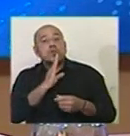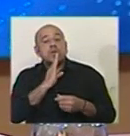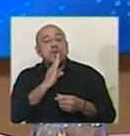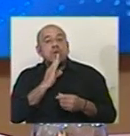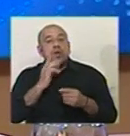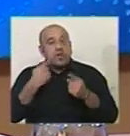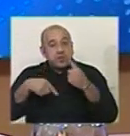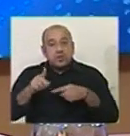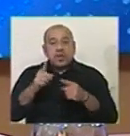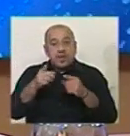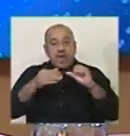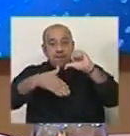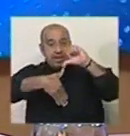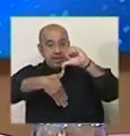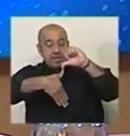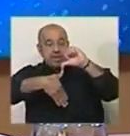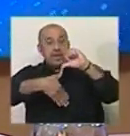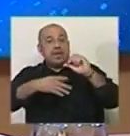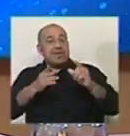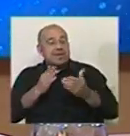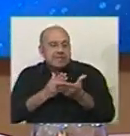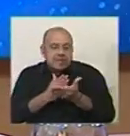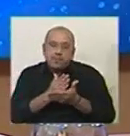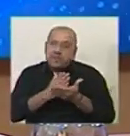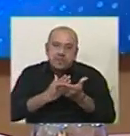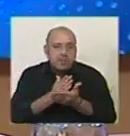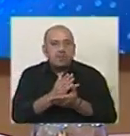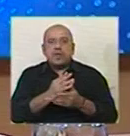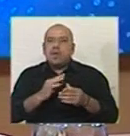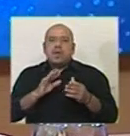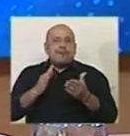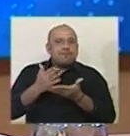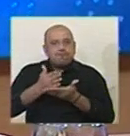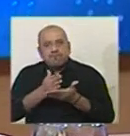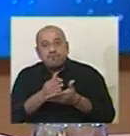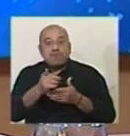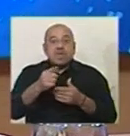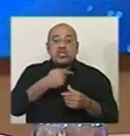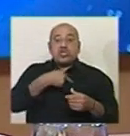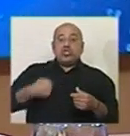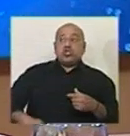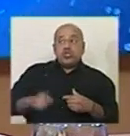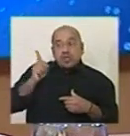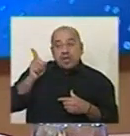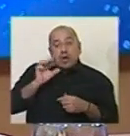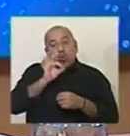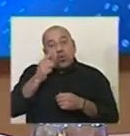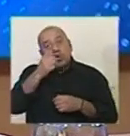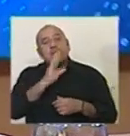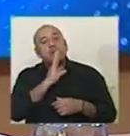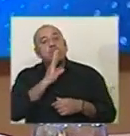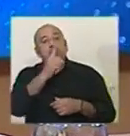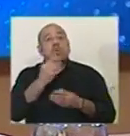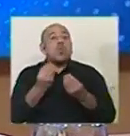va a pasar al resto de América Latina. Permanentemente en la cuerda floja entre China y Estados Unidos. Inversiones